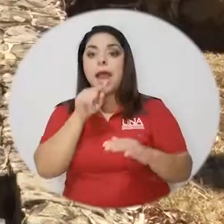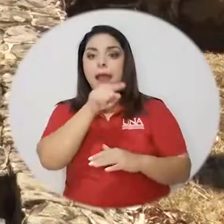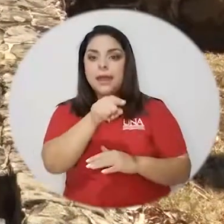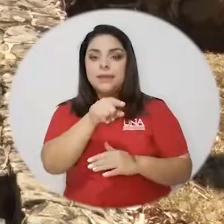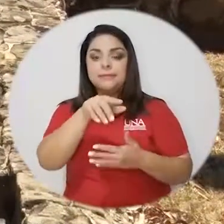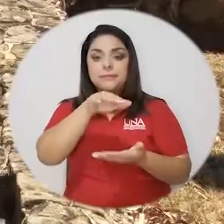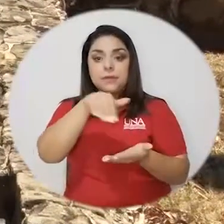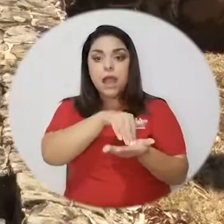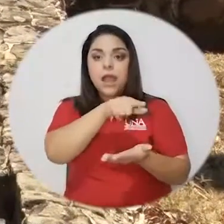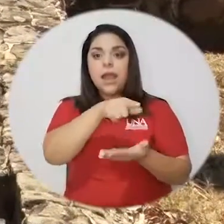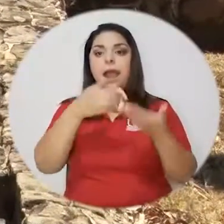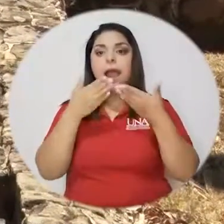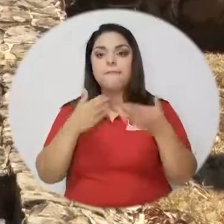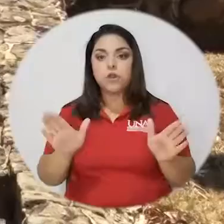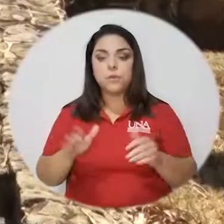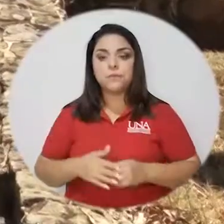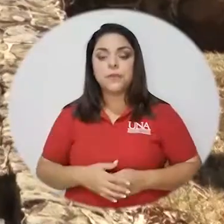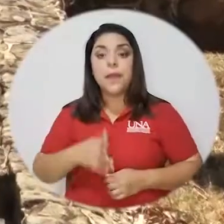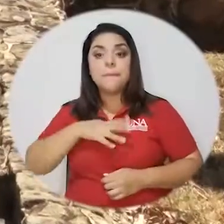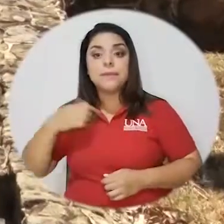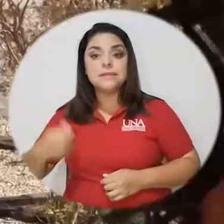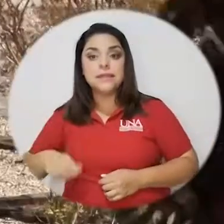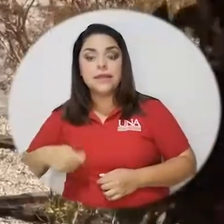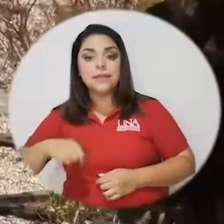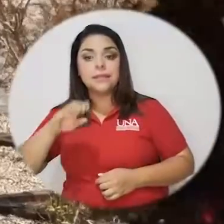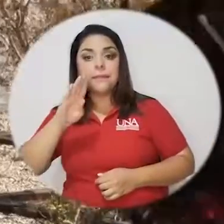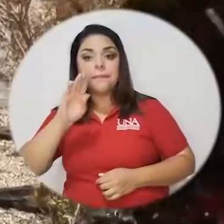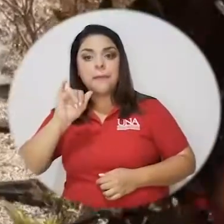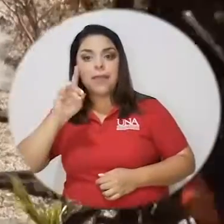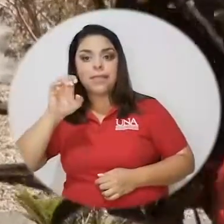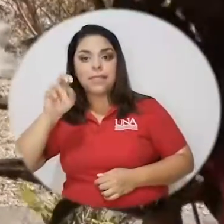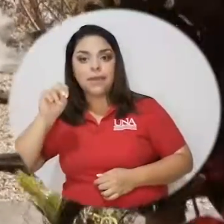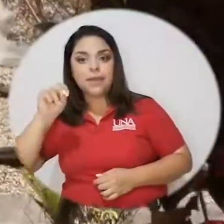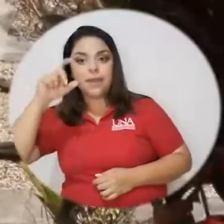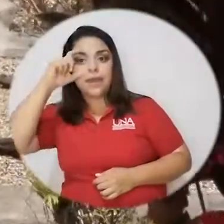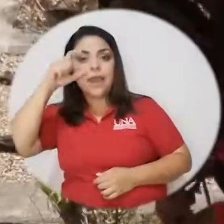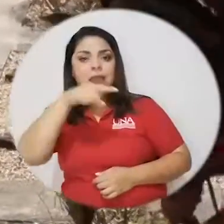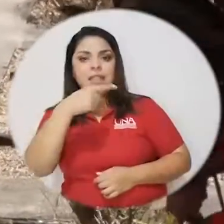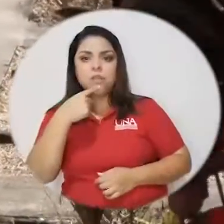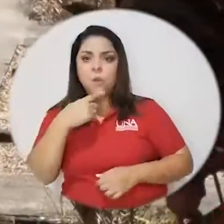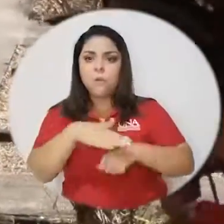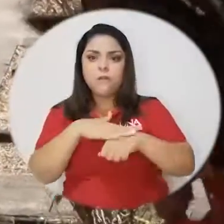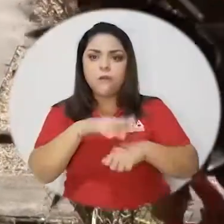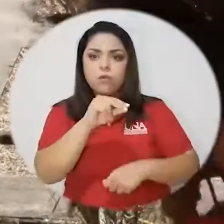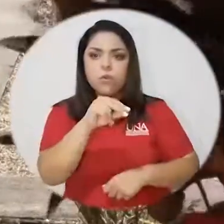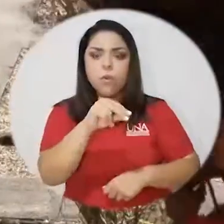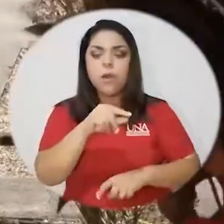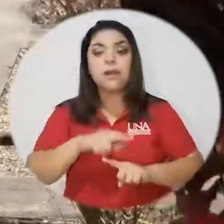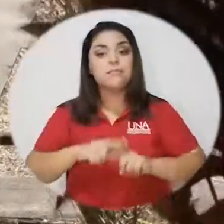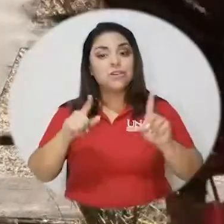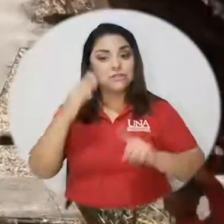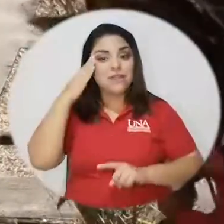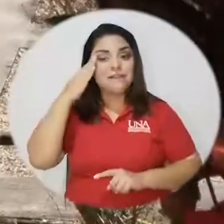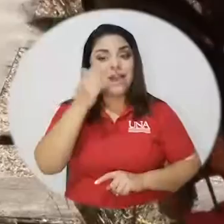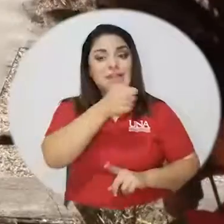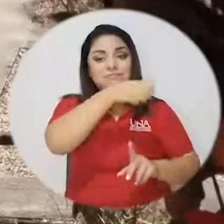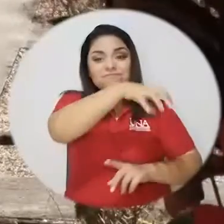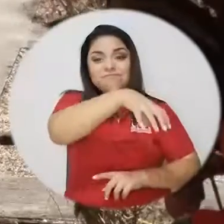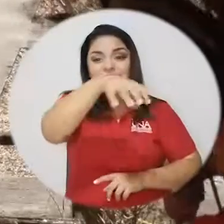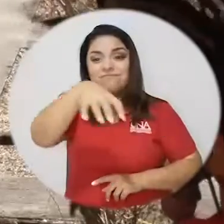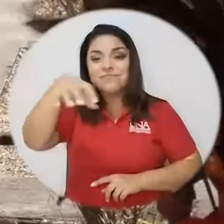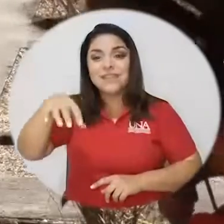importa nada. O sea, el Estado se abrió. El presidente Biden le llama la atención y le dice, por favor, no haga eso. Pero